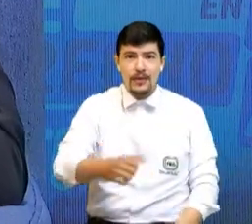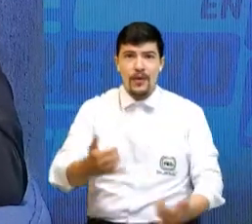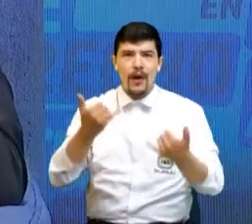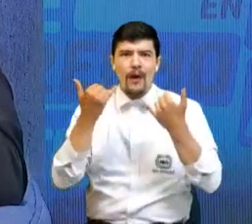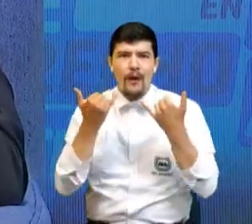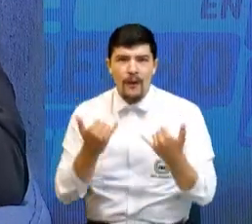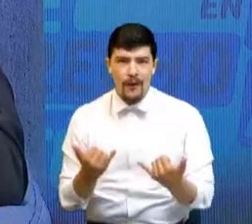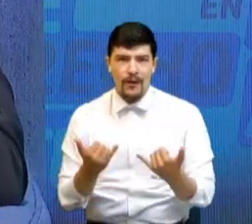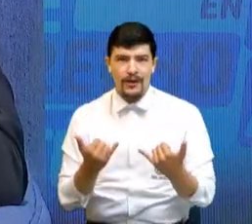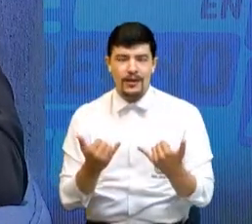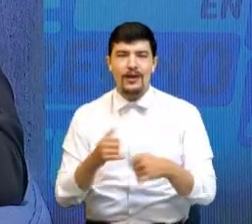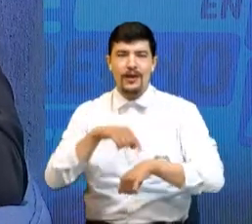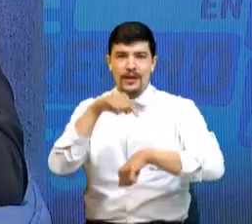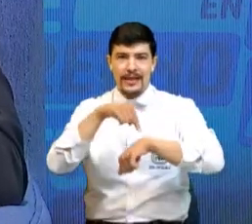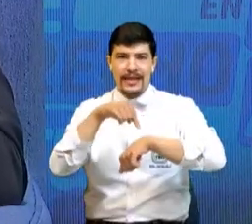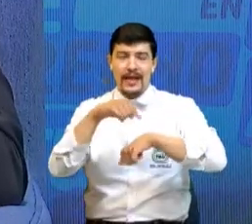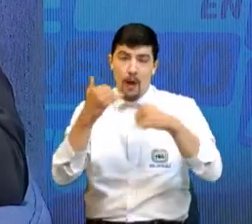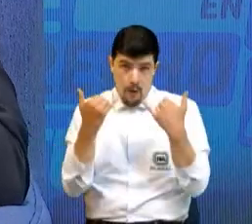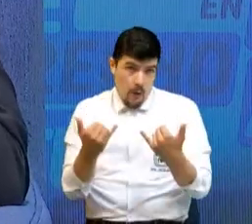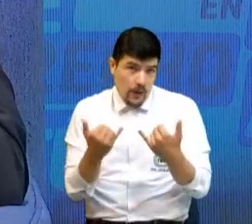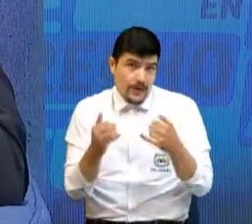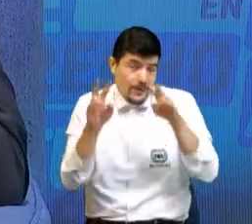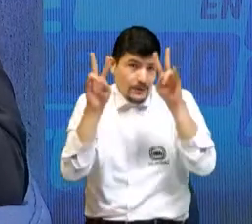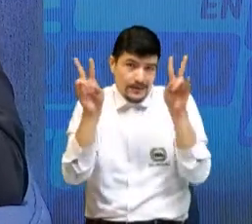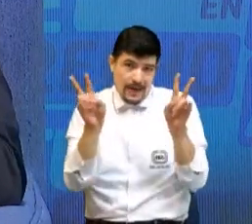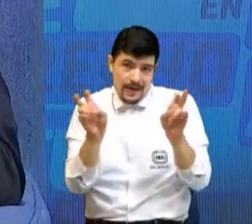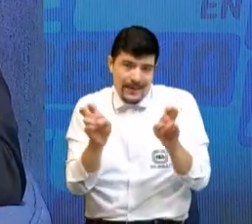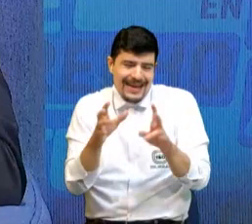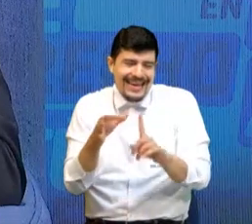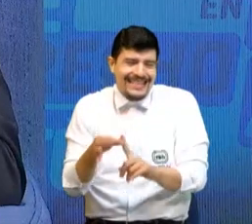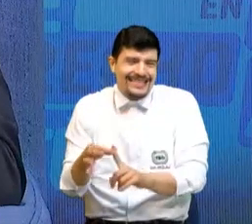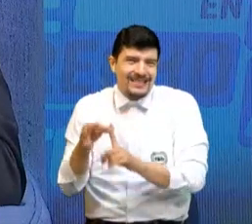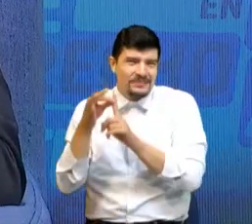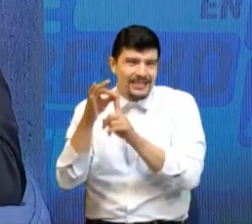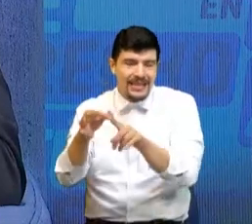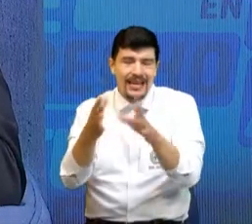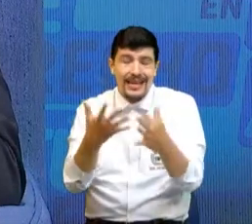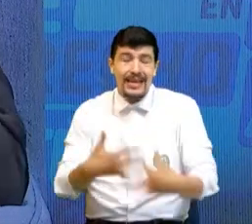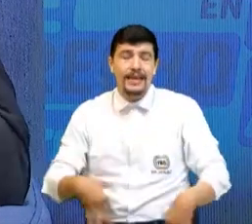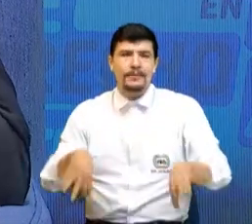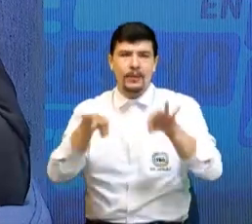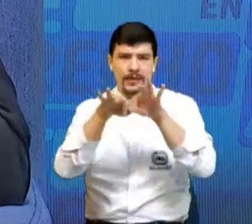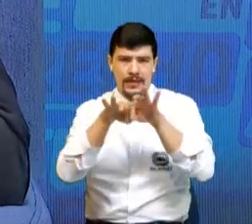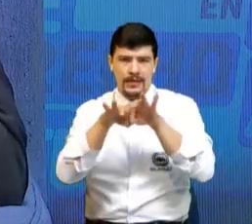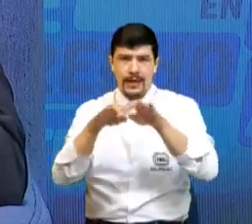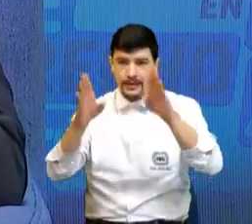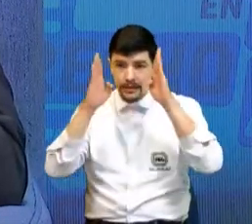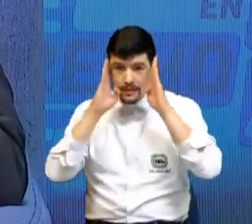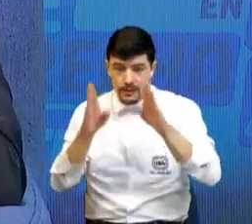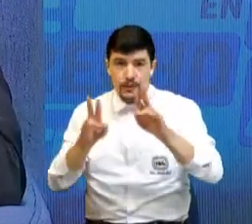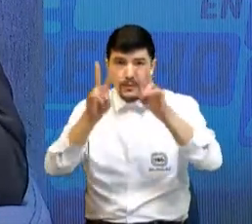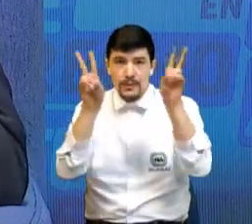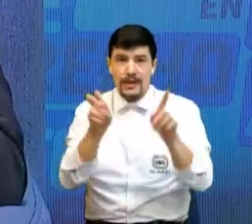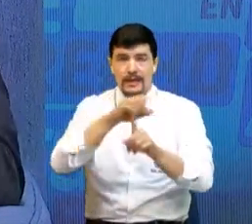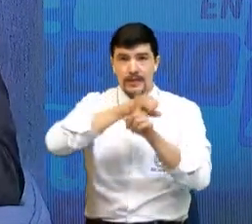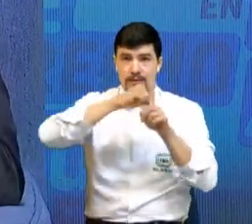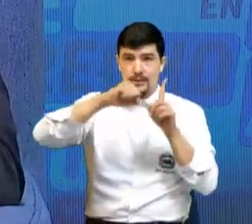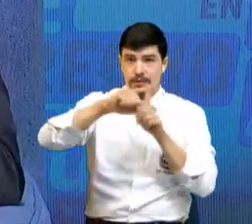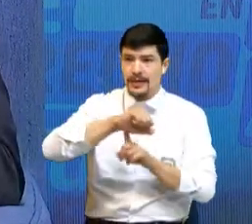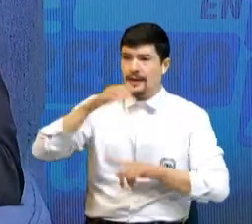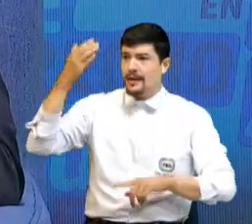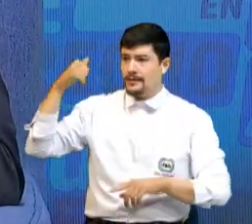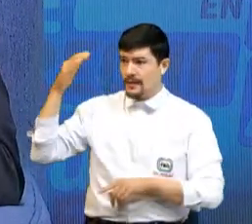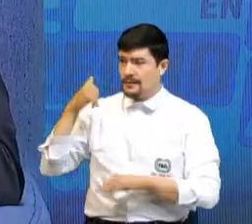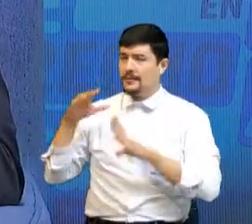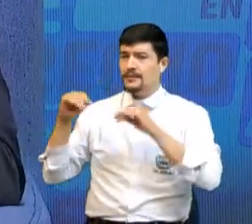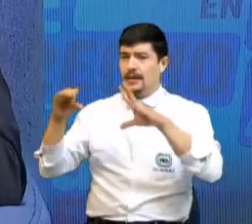hemos dedicado una temática bien importante, que atiende a un tema social, algo que se ha estado hablando mucho